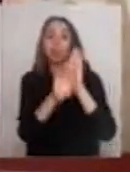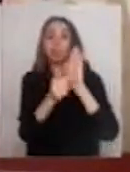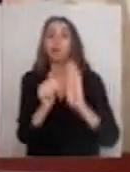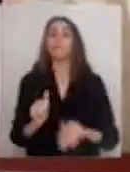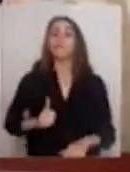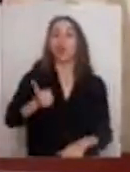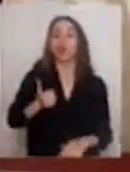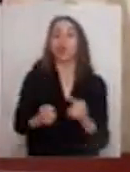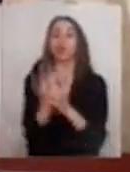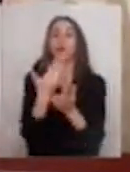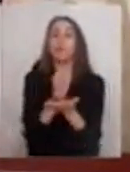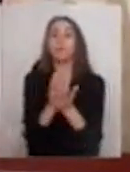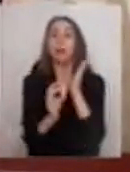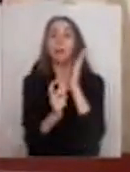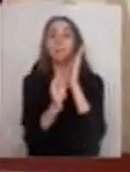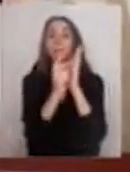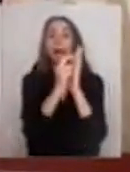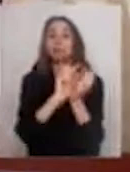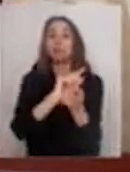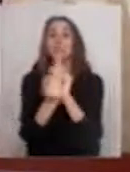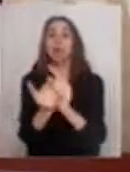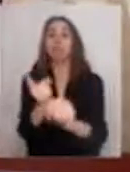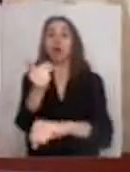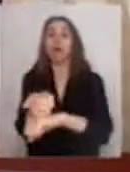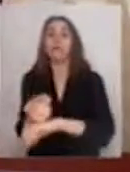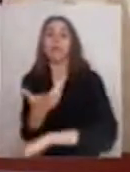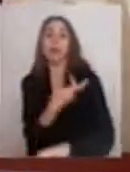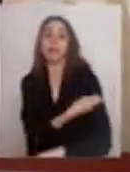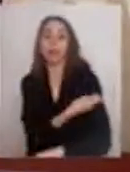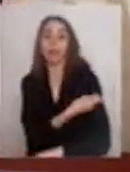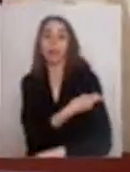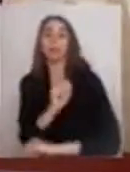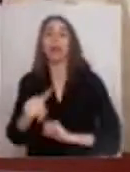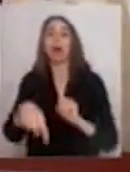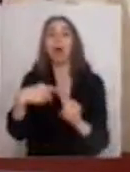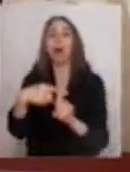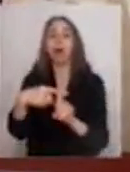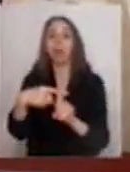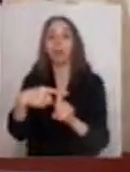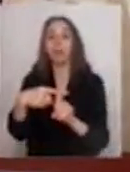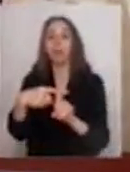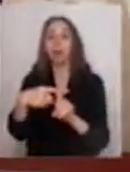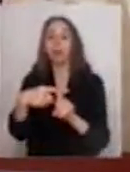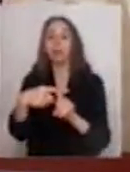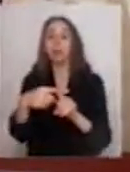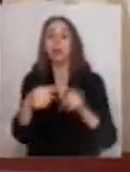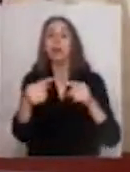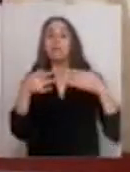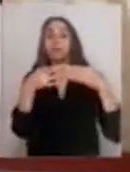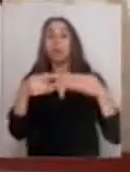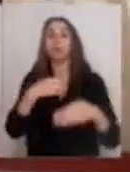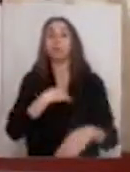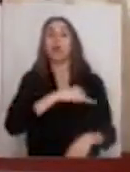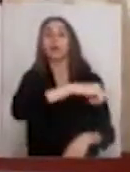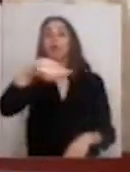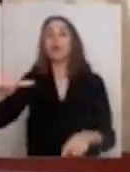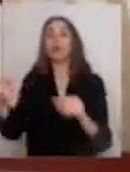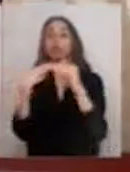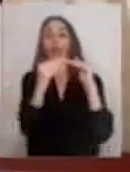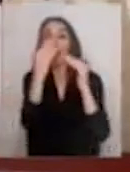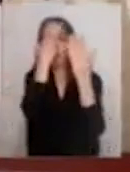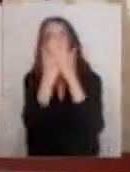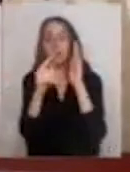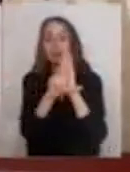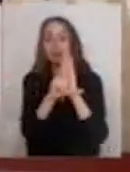paso a paso la convierte en obligatoria. Además, implica ruptura del principio de igualdad ante la ley. Lo siguiente es el oficio.